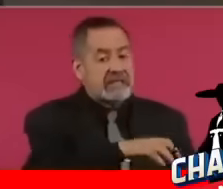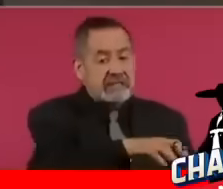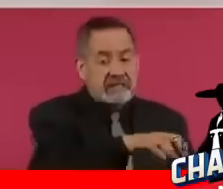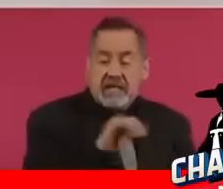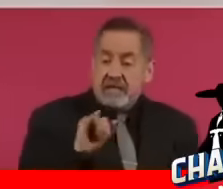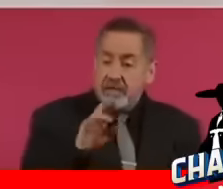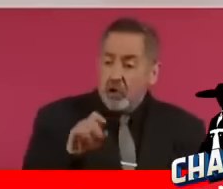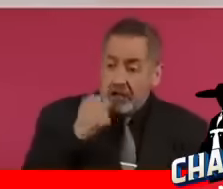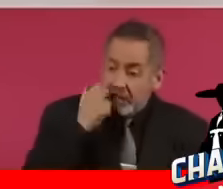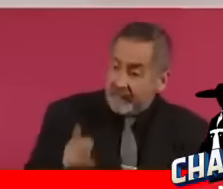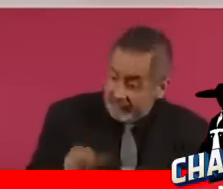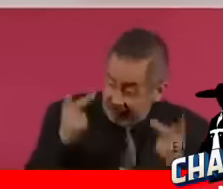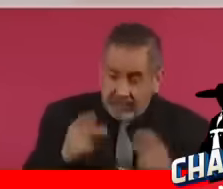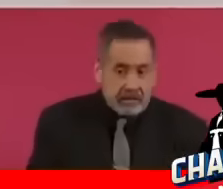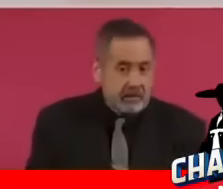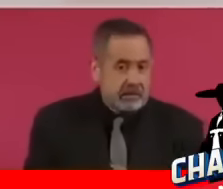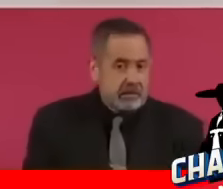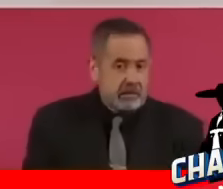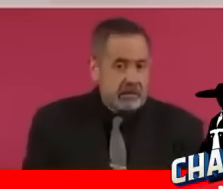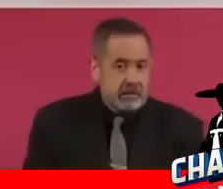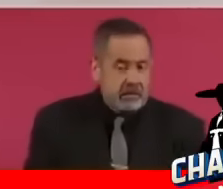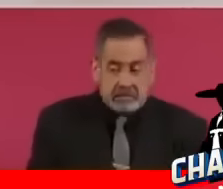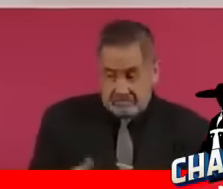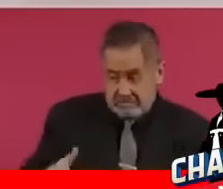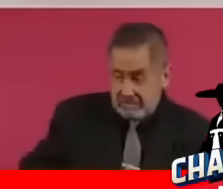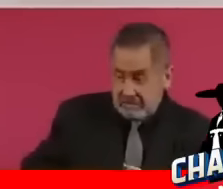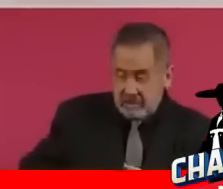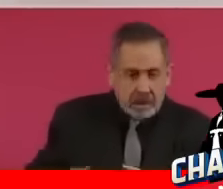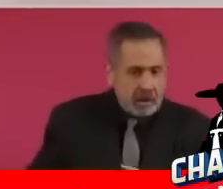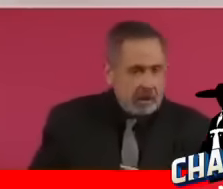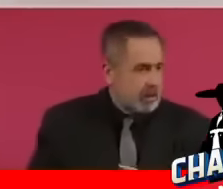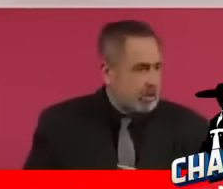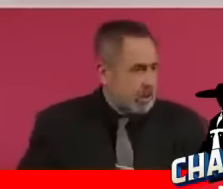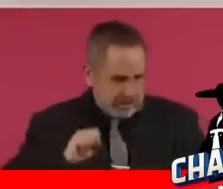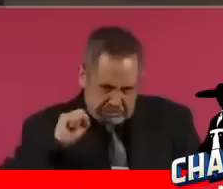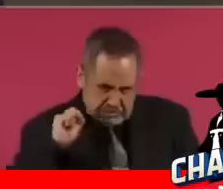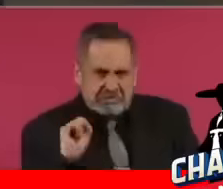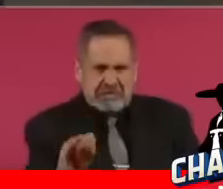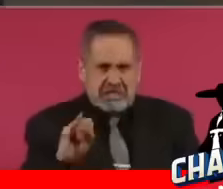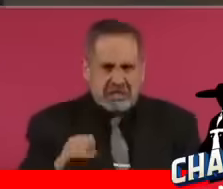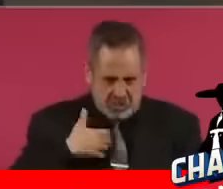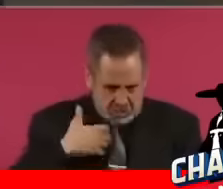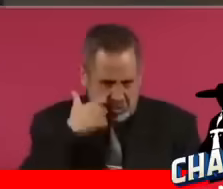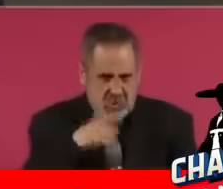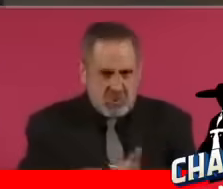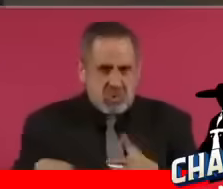Iberdrola, que si nos interesan. Sí,